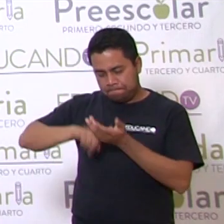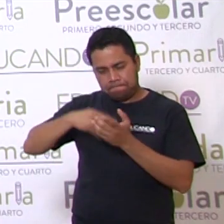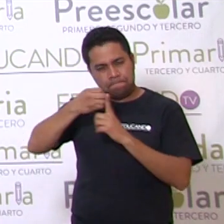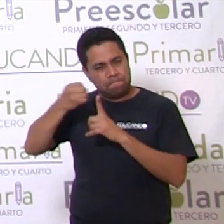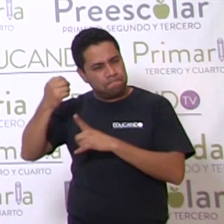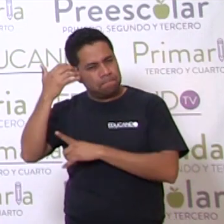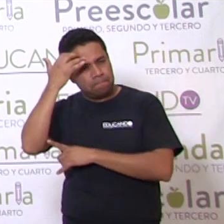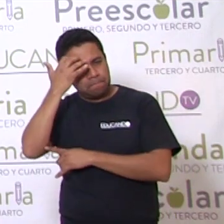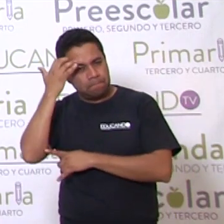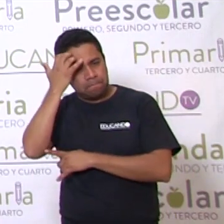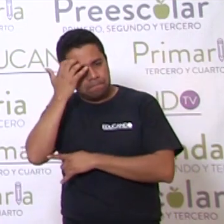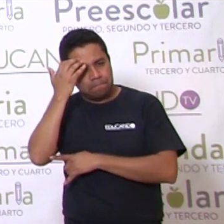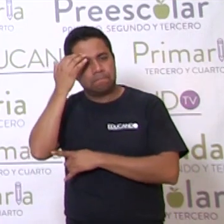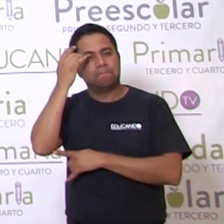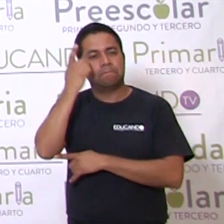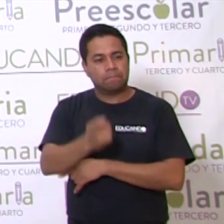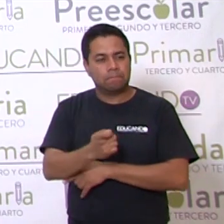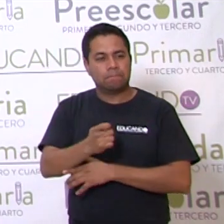oración, ¿qué